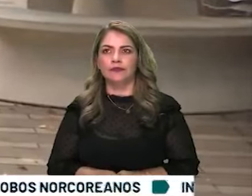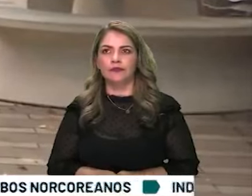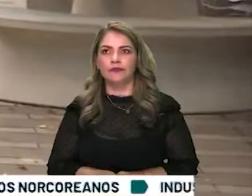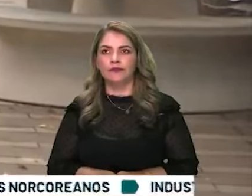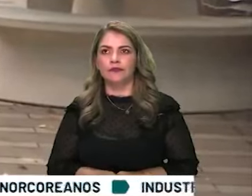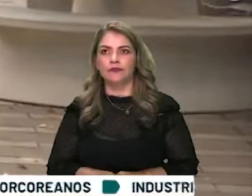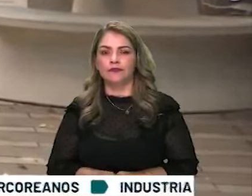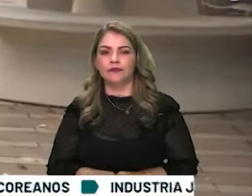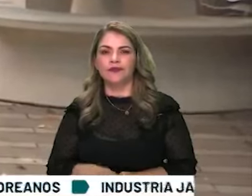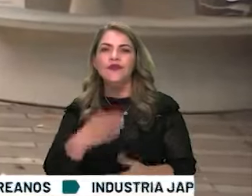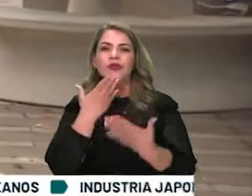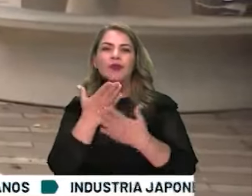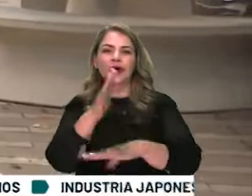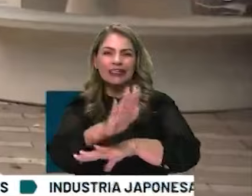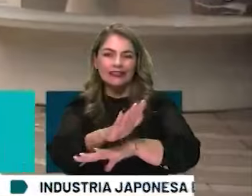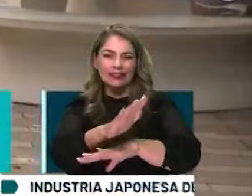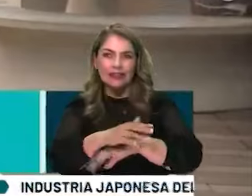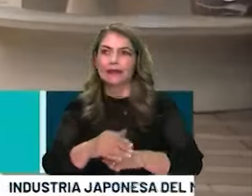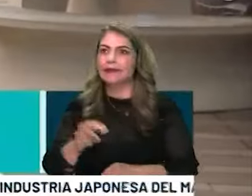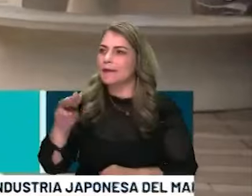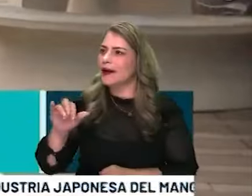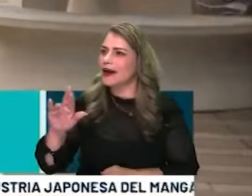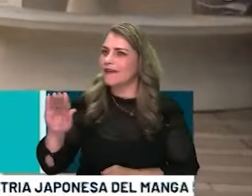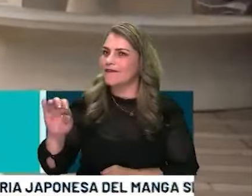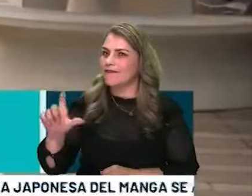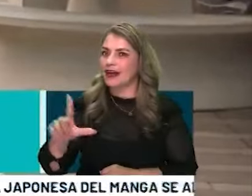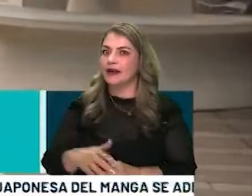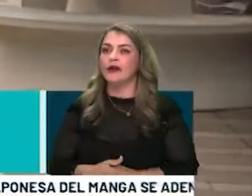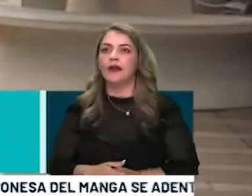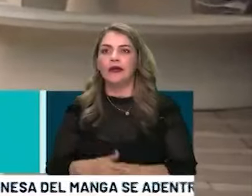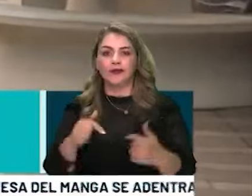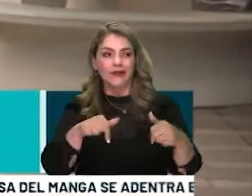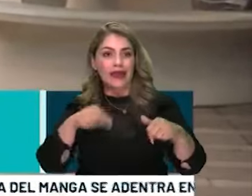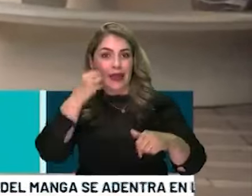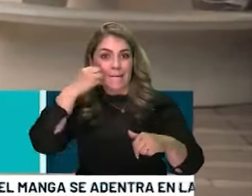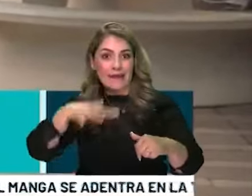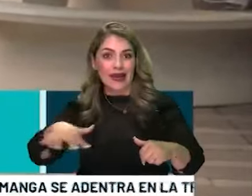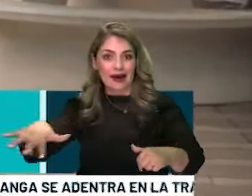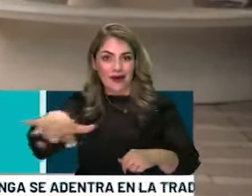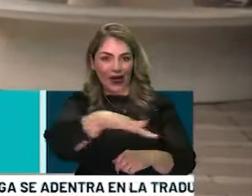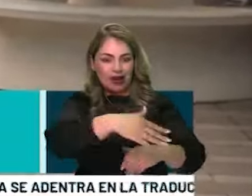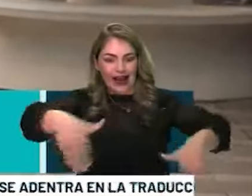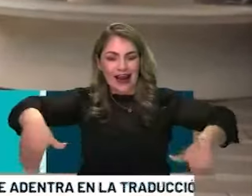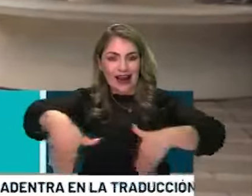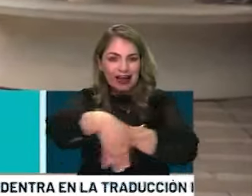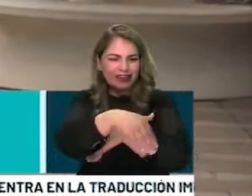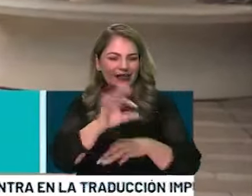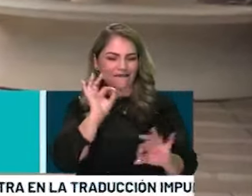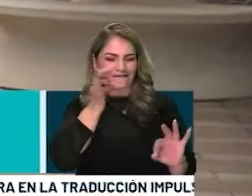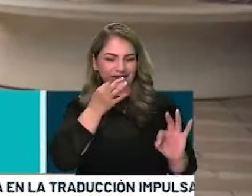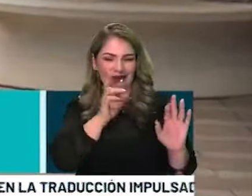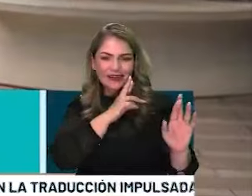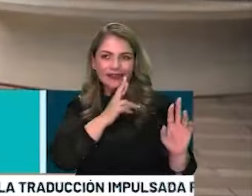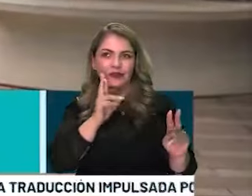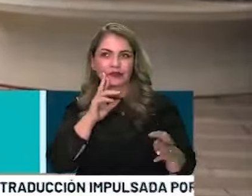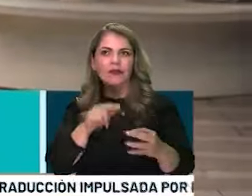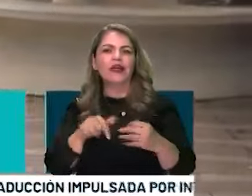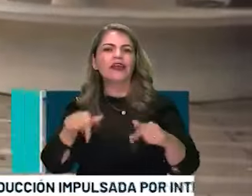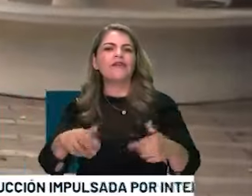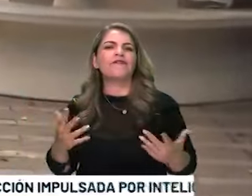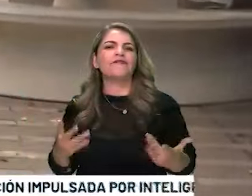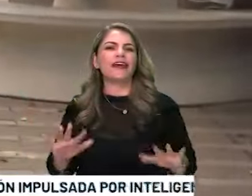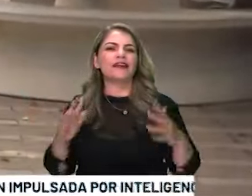Muy buenas tardes, Maribel. Claro que sí, yo los saludo desde aquí, desde Envigado, desde la calle La Buena Mesa, porque aquí se está realizando un festival